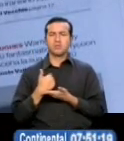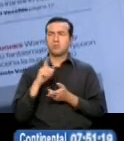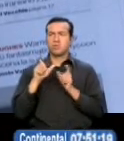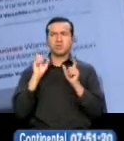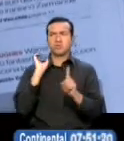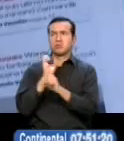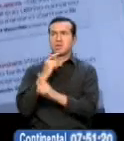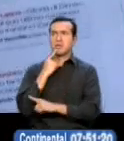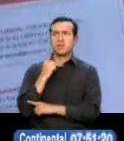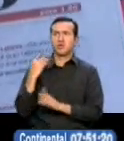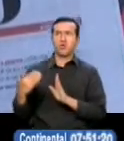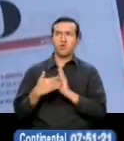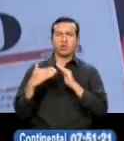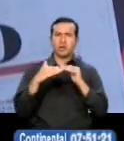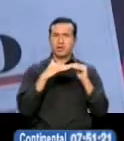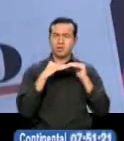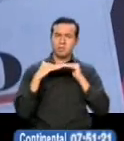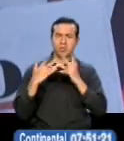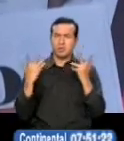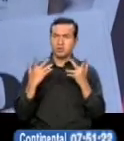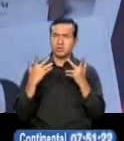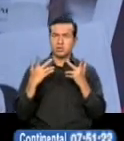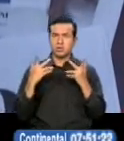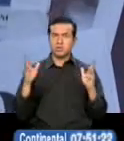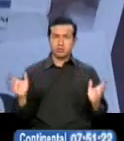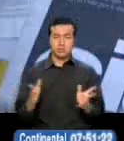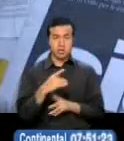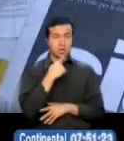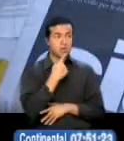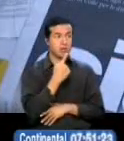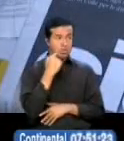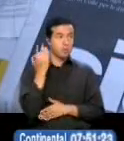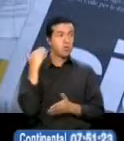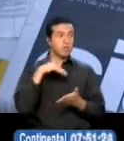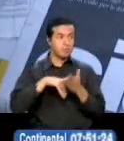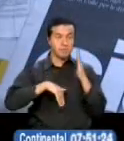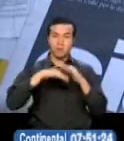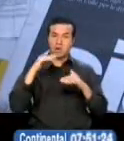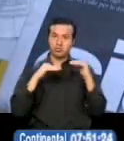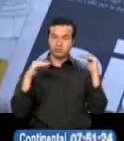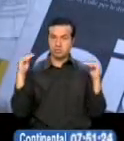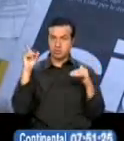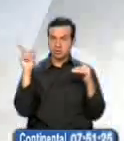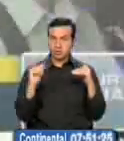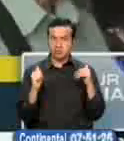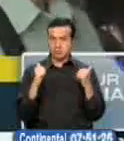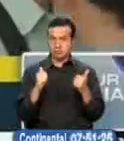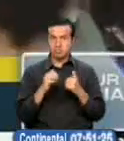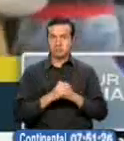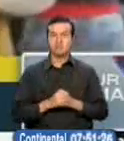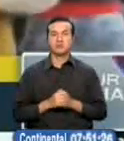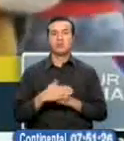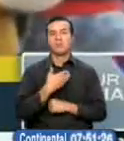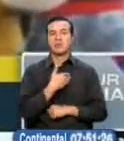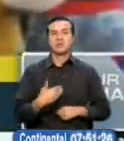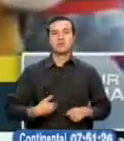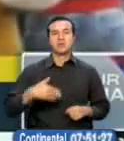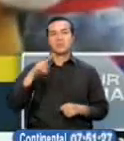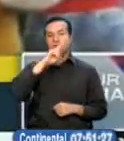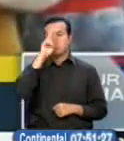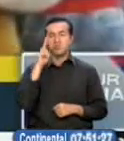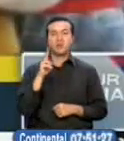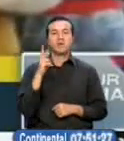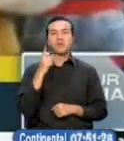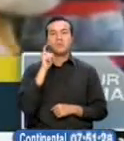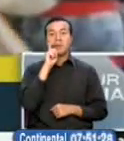la veían como antidemocracia, mientras que los promotores decían que iba a volver más estable a Italia. El presidente de Venezuela, Nicolás